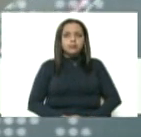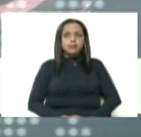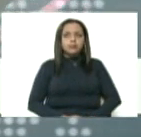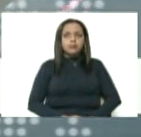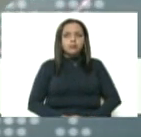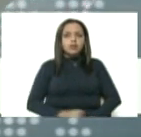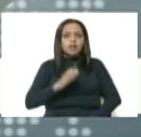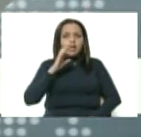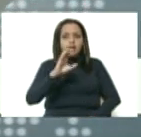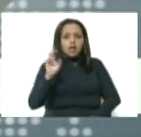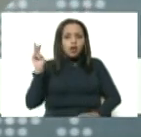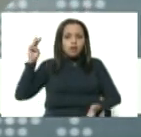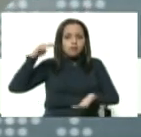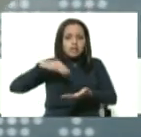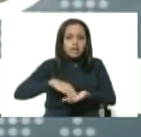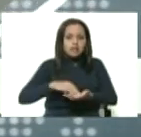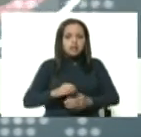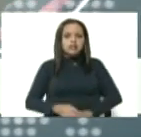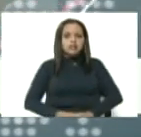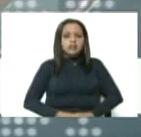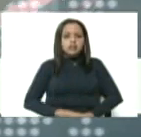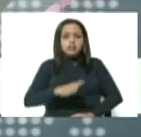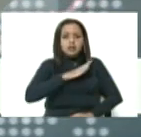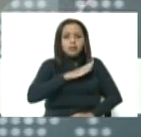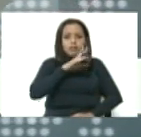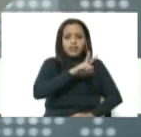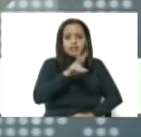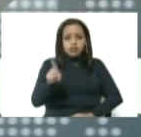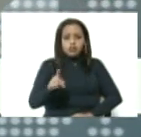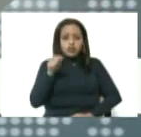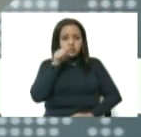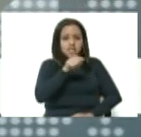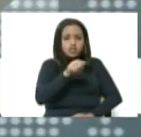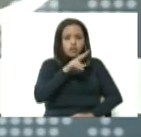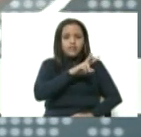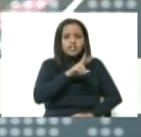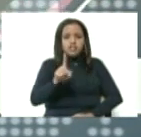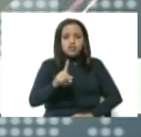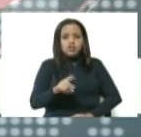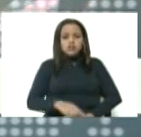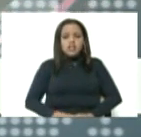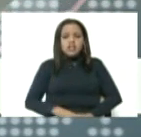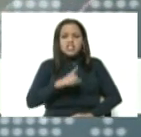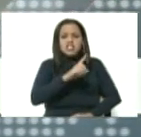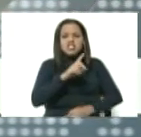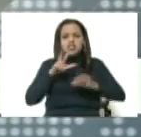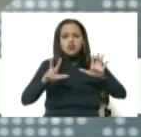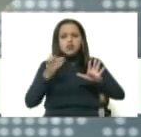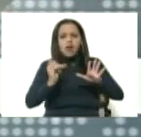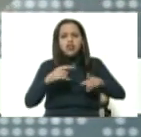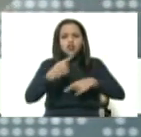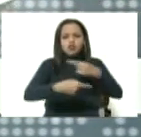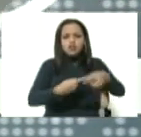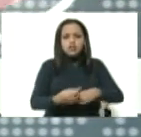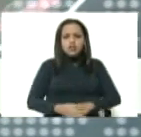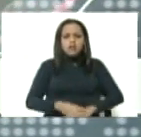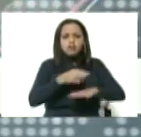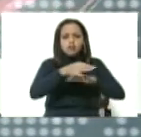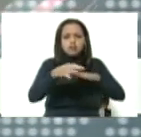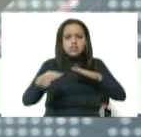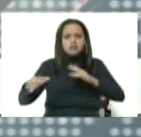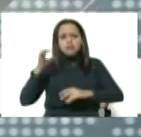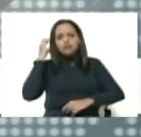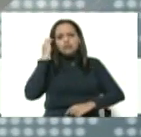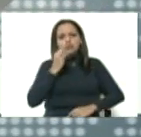estado de Miranda debemos reportar 21 casos, de esos 21 casos, 18 pertenecen al municipio Sucre,